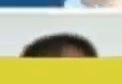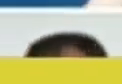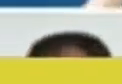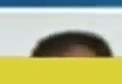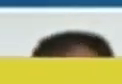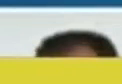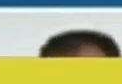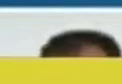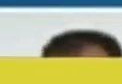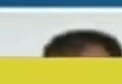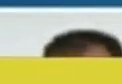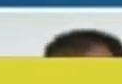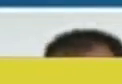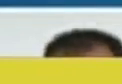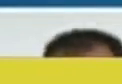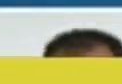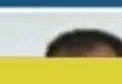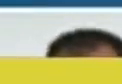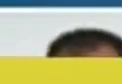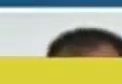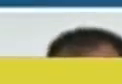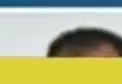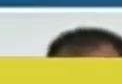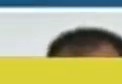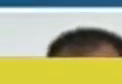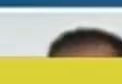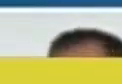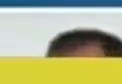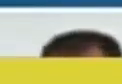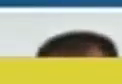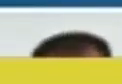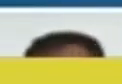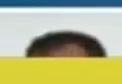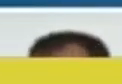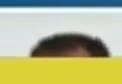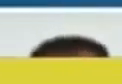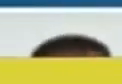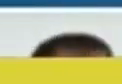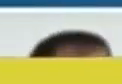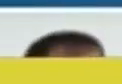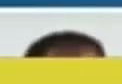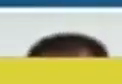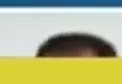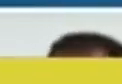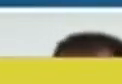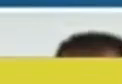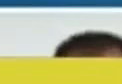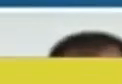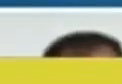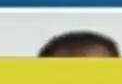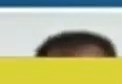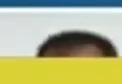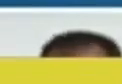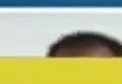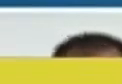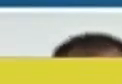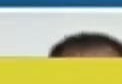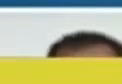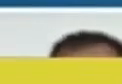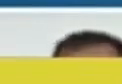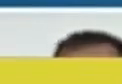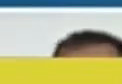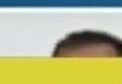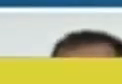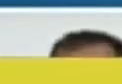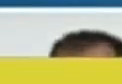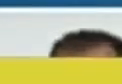la diversidad de ideologías, bajo cualquier compromiso político,